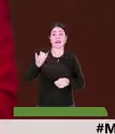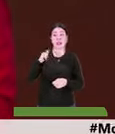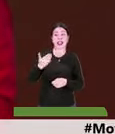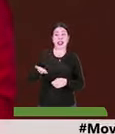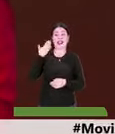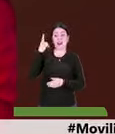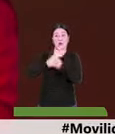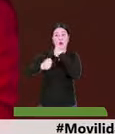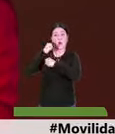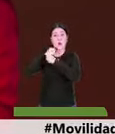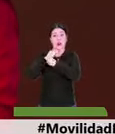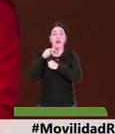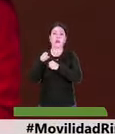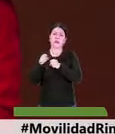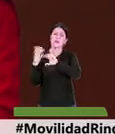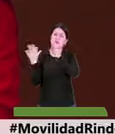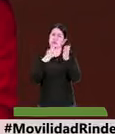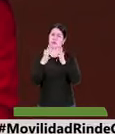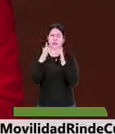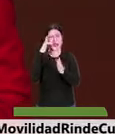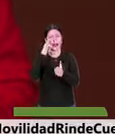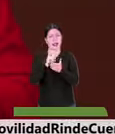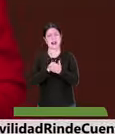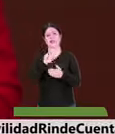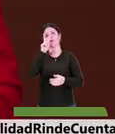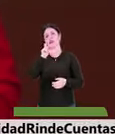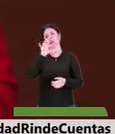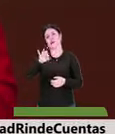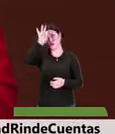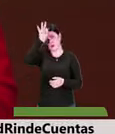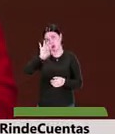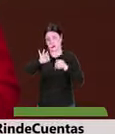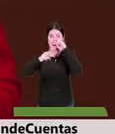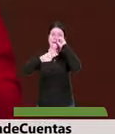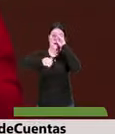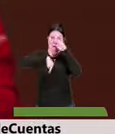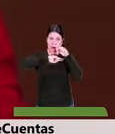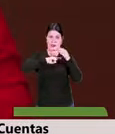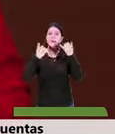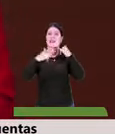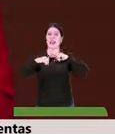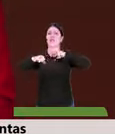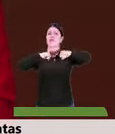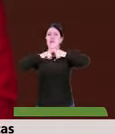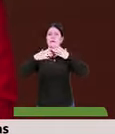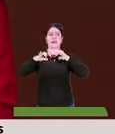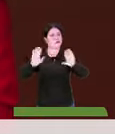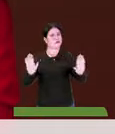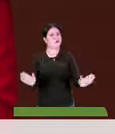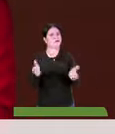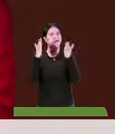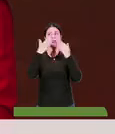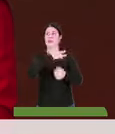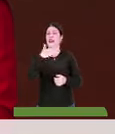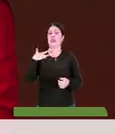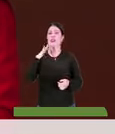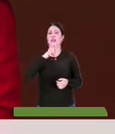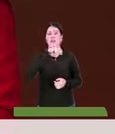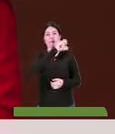que contribuía con casi un 7%. Nosotros ya hicimos nuestra parte, estamos contribuyendo a mejorar la salud de los bogotanos, necesitamos